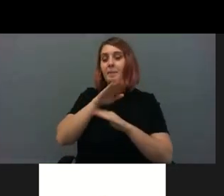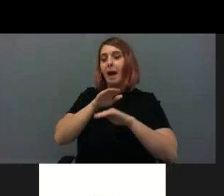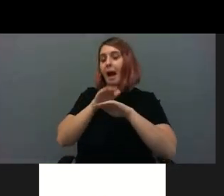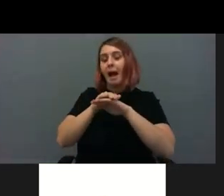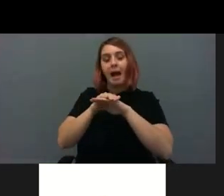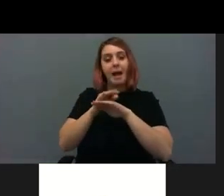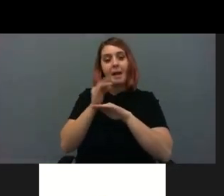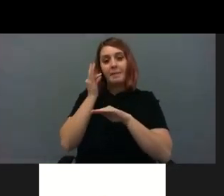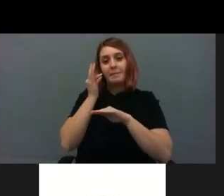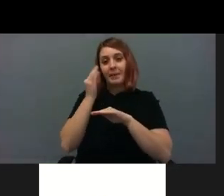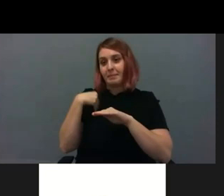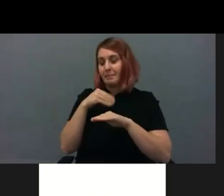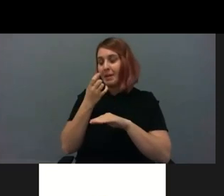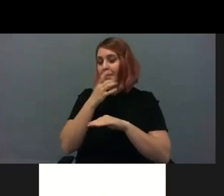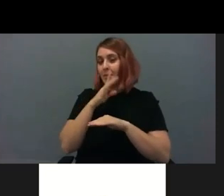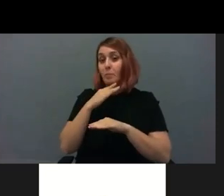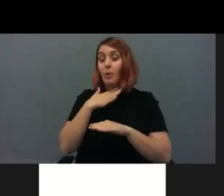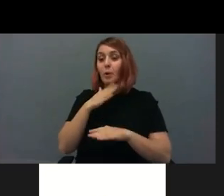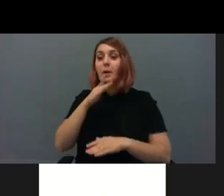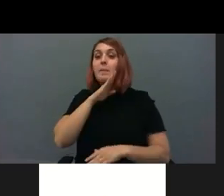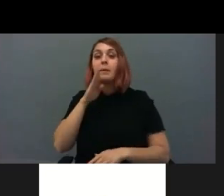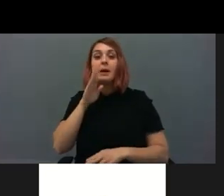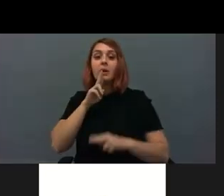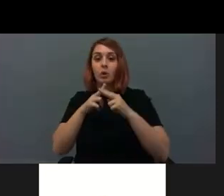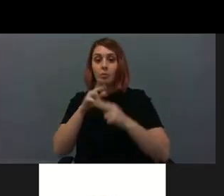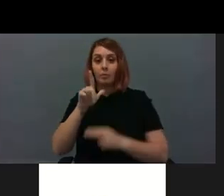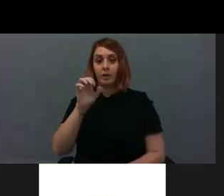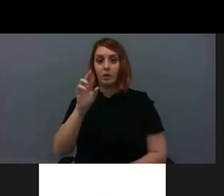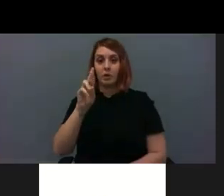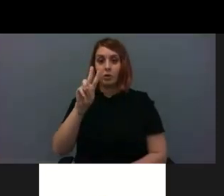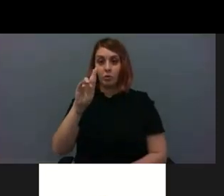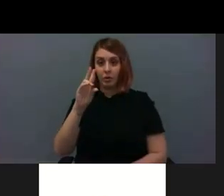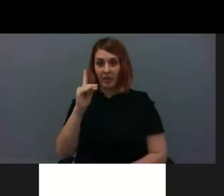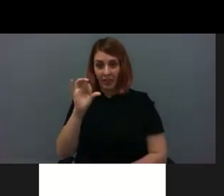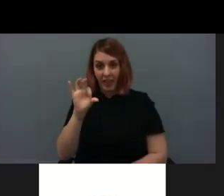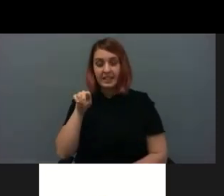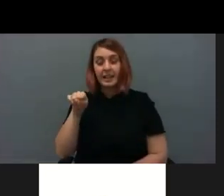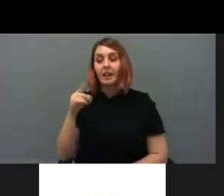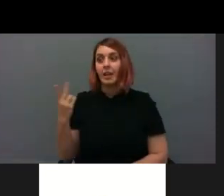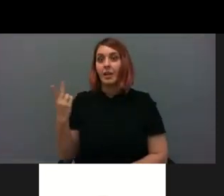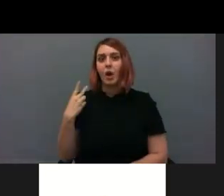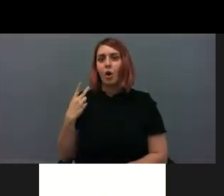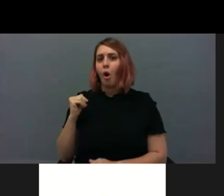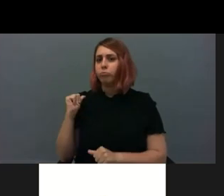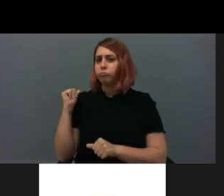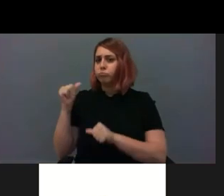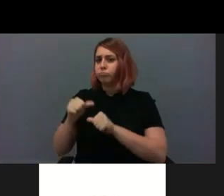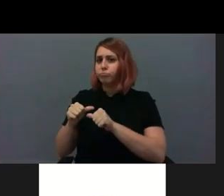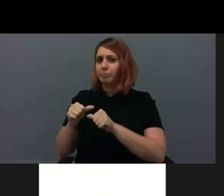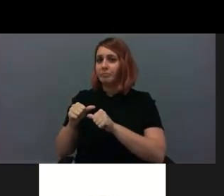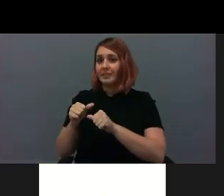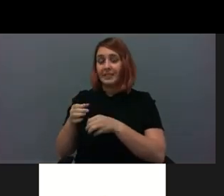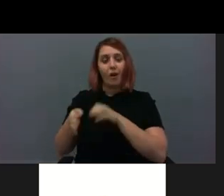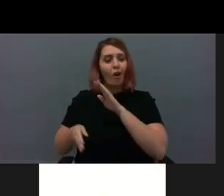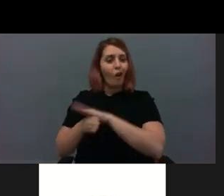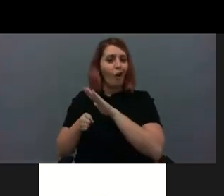un nene del cole, Lourdes, y ella y yo seguimos siendo, o sea, creo que